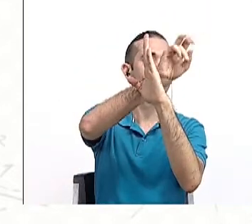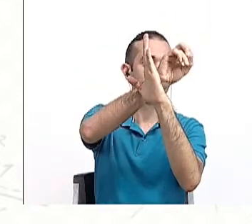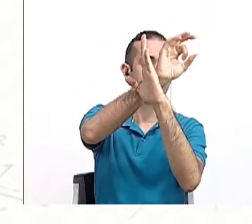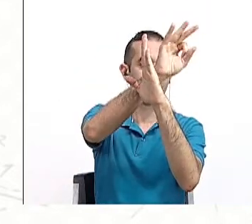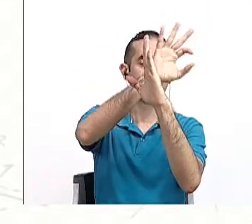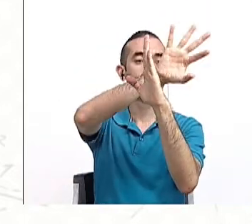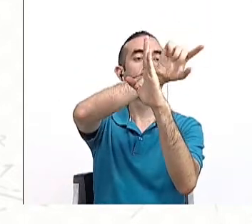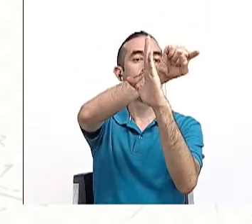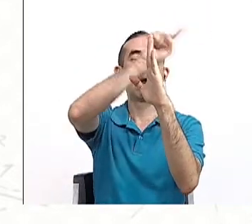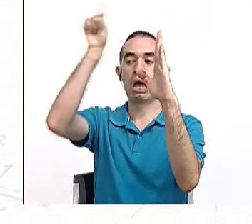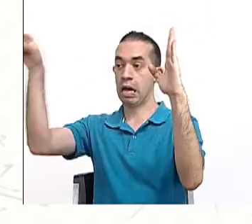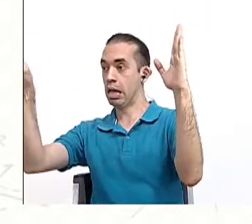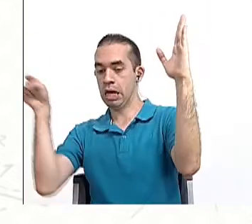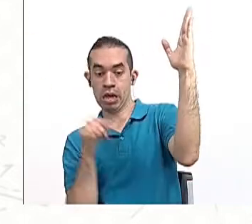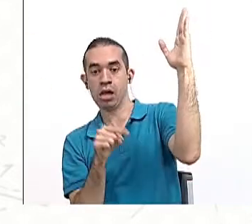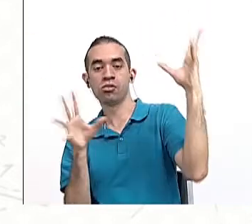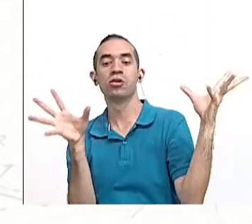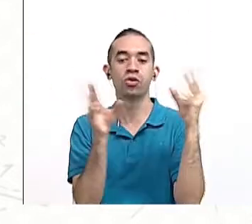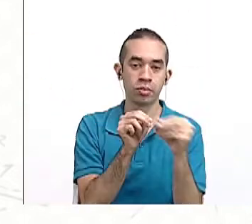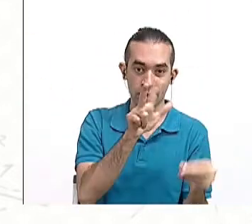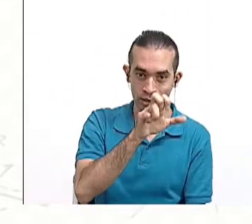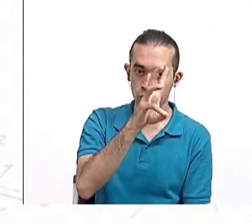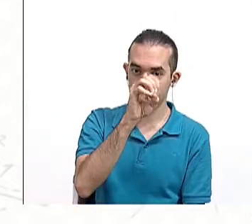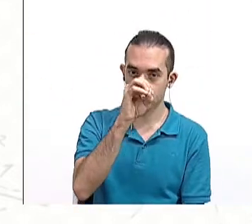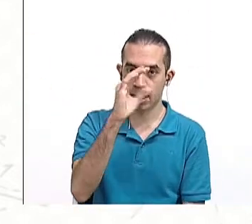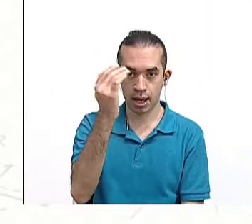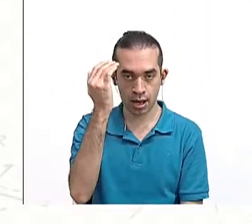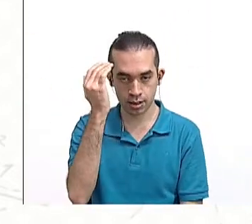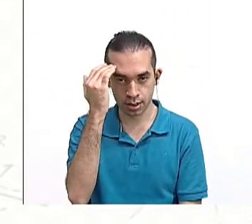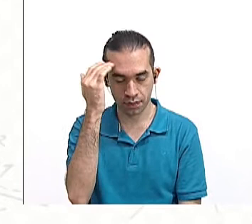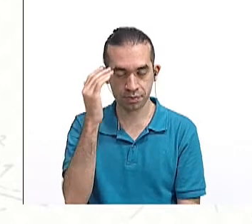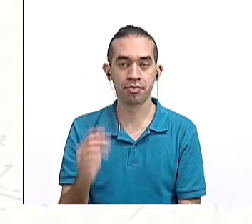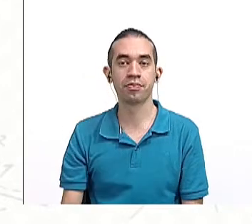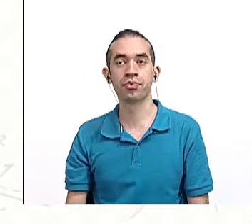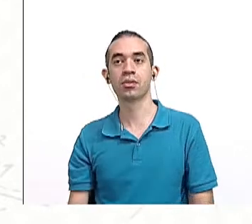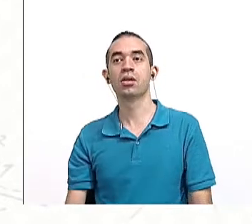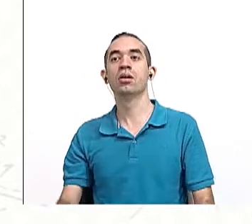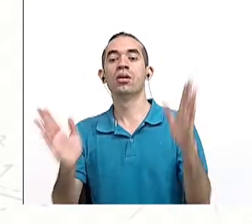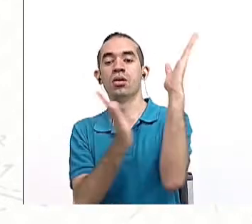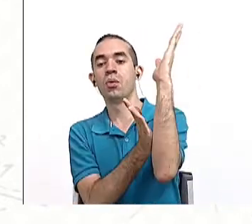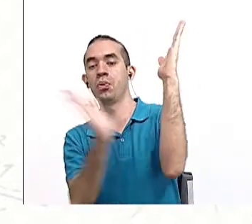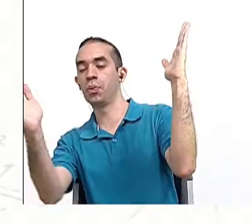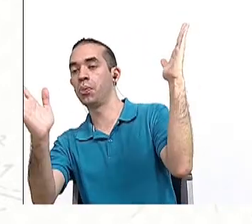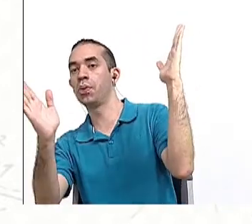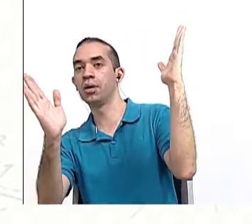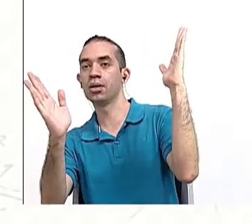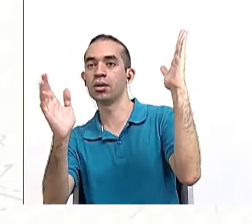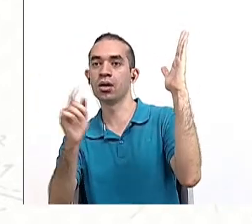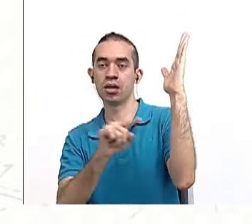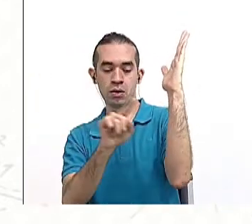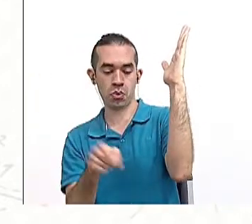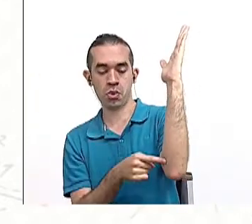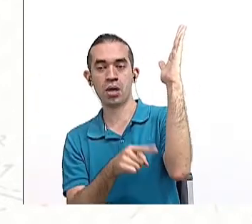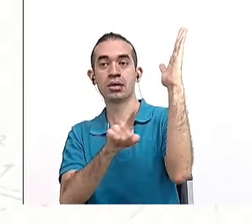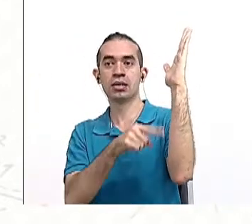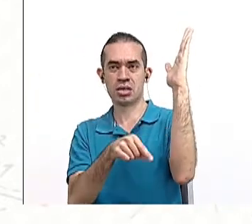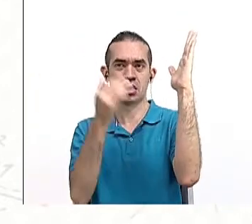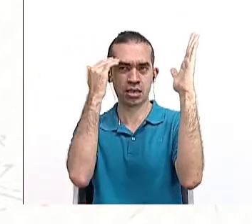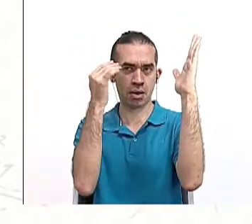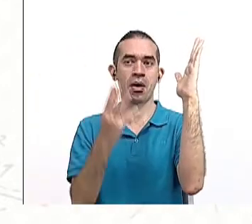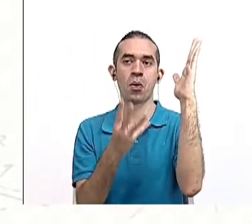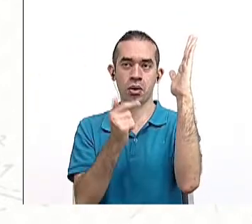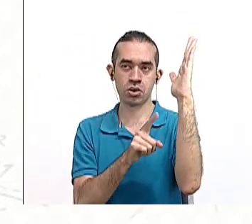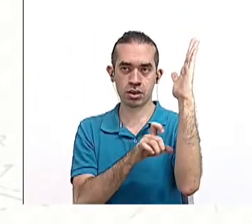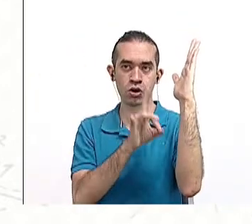es 108 su valor y sumemos ahora lo que tenemos 108 más 120 me queda que es